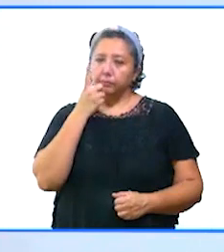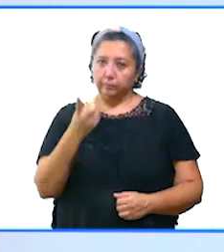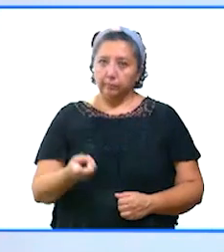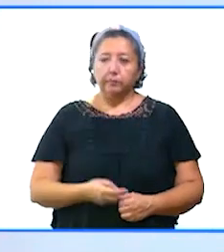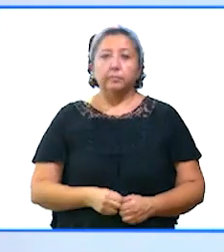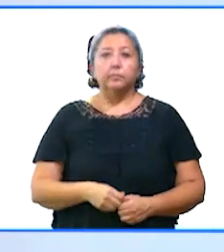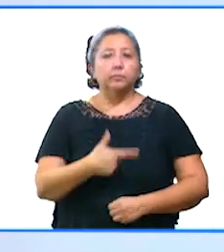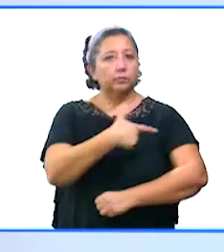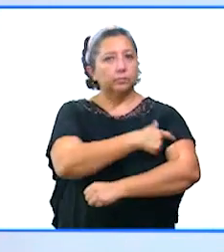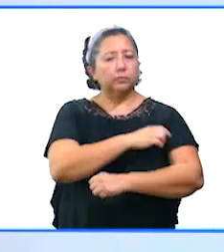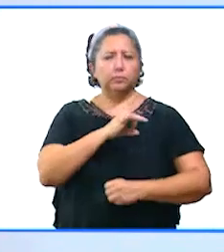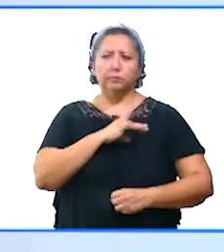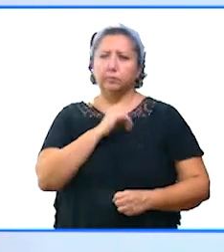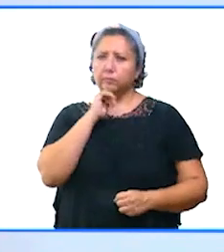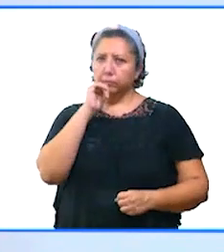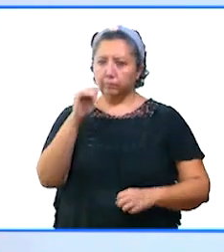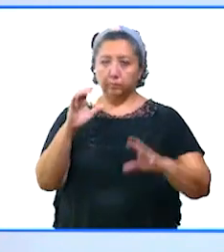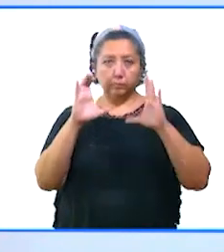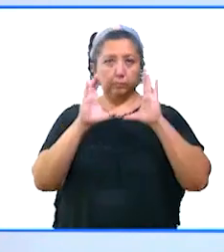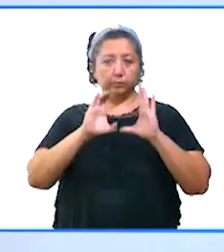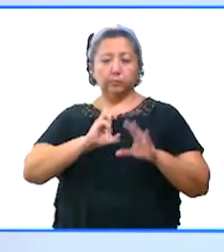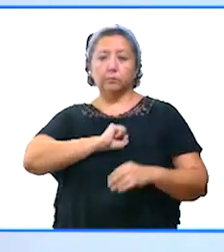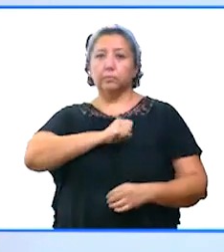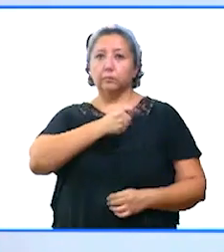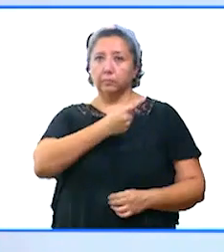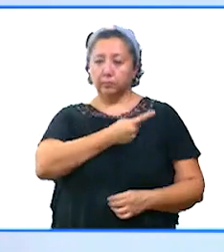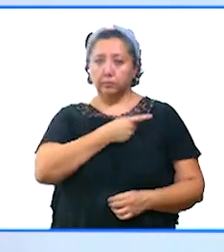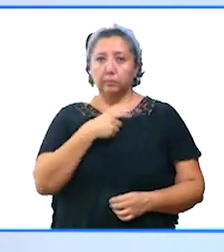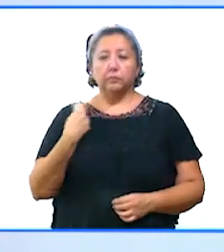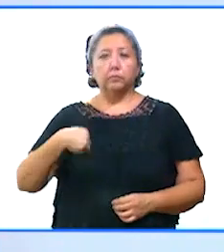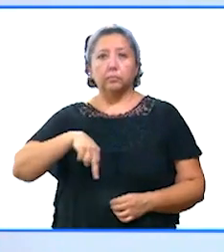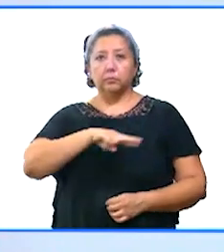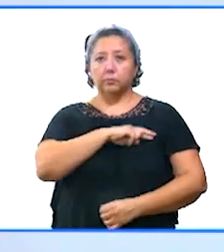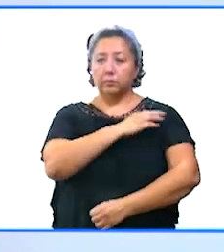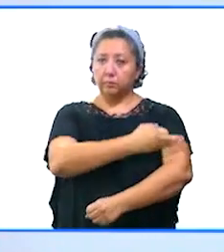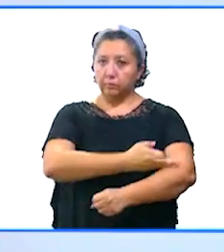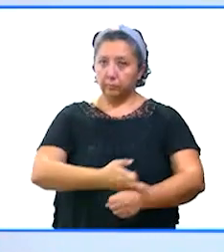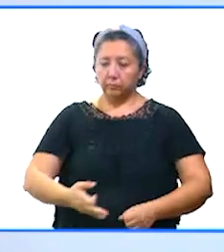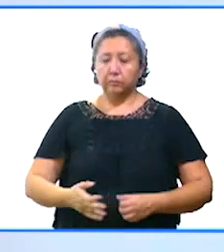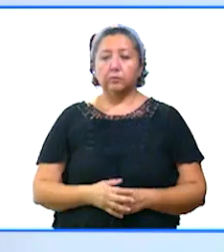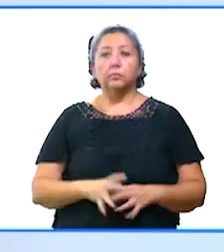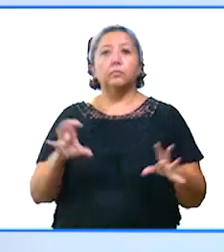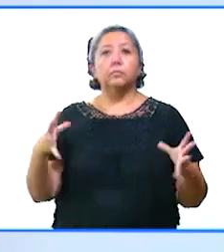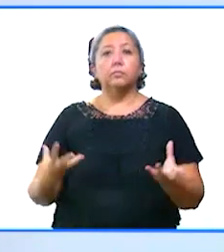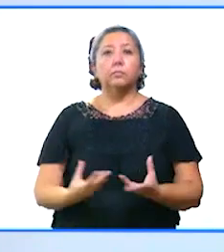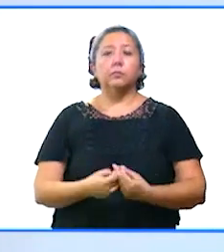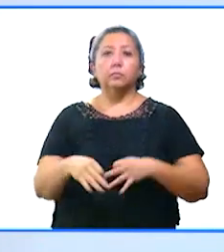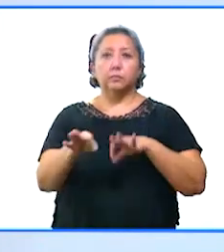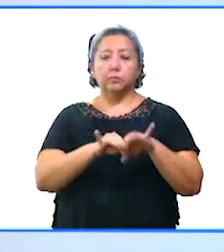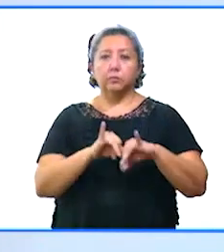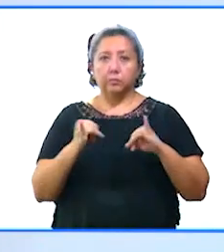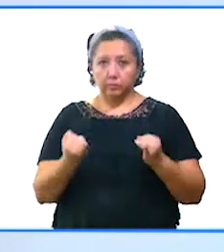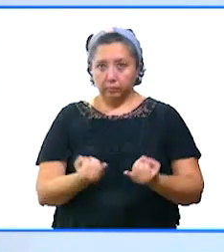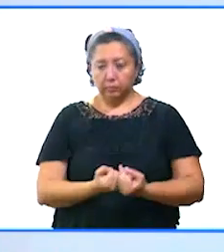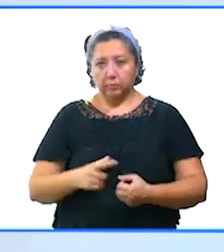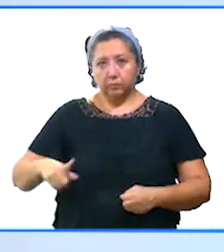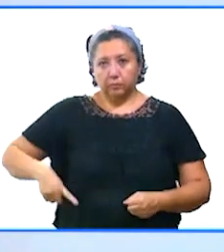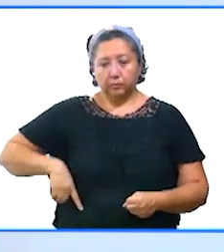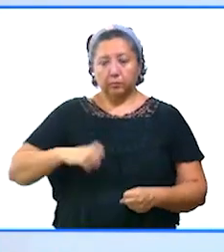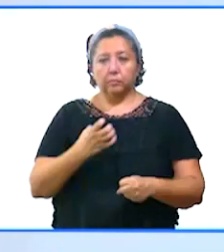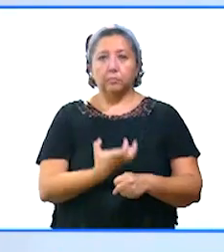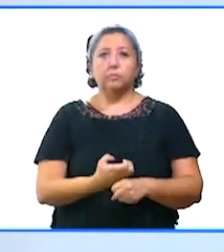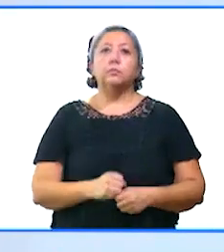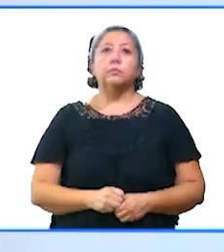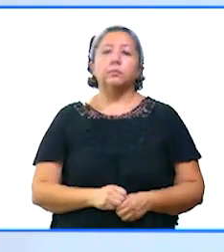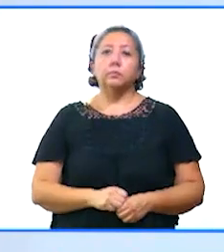a vacunarse sin temor para proteger nuestra salud y la de nuestras familias. Estamos trabajando de manera conjunta el Gobierno